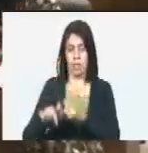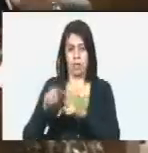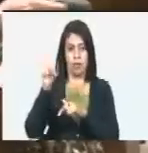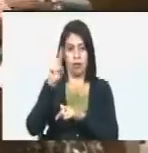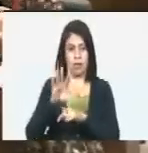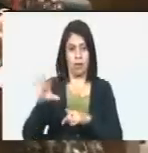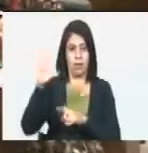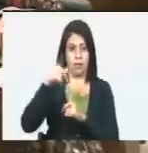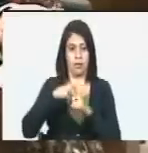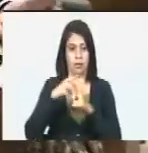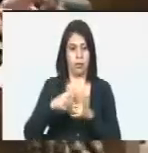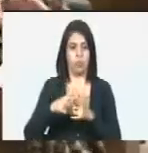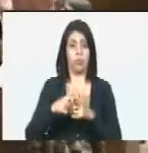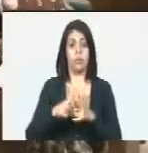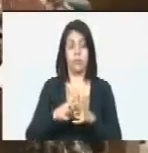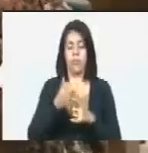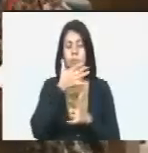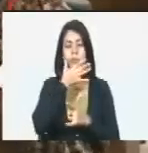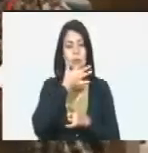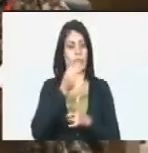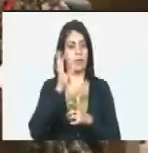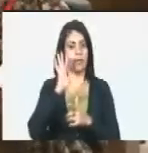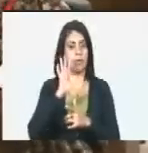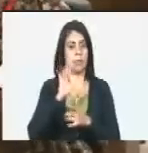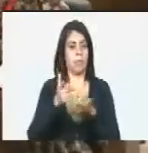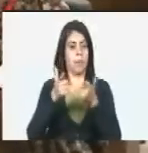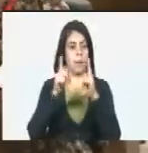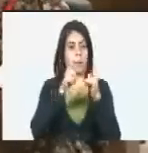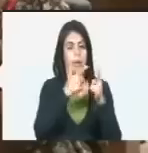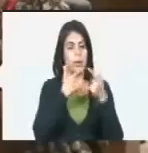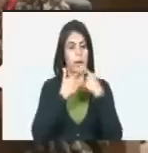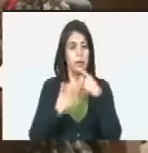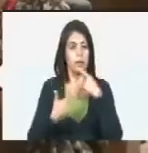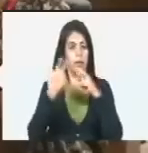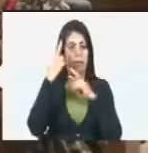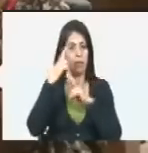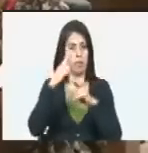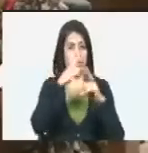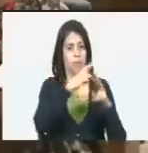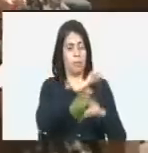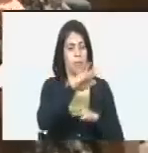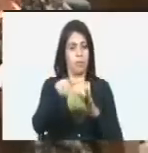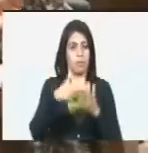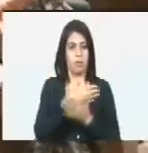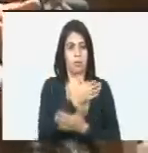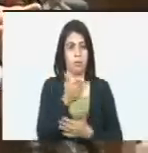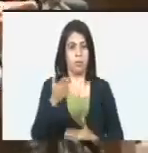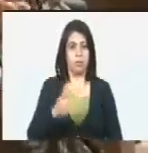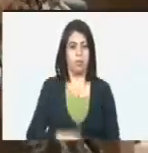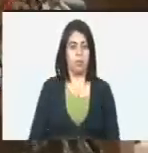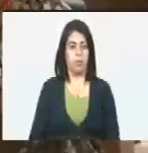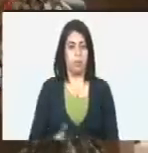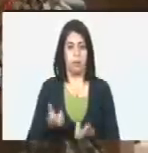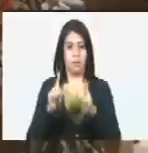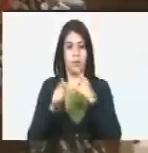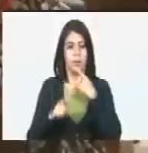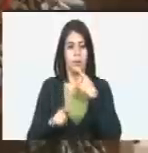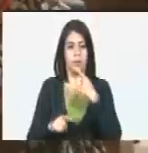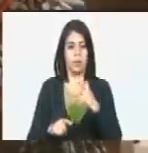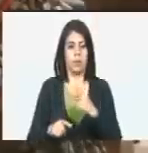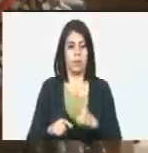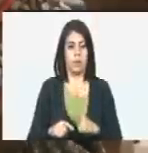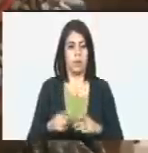De manera sencilla, me permito decir, con el respeto de todos ustedes, me permito decir, bueno, es un